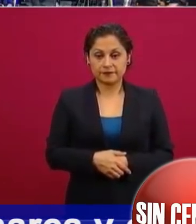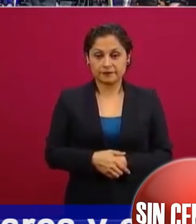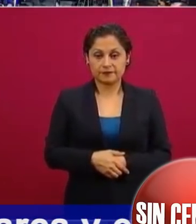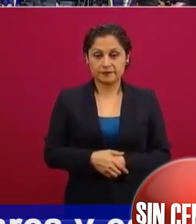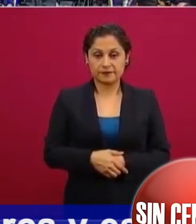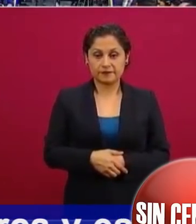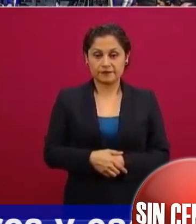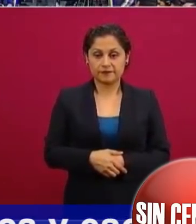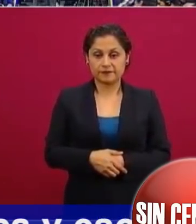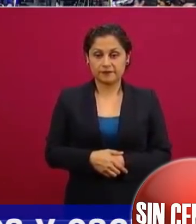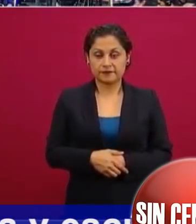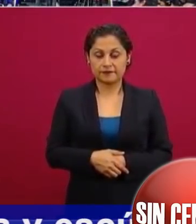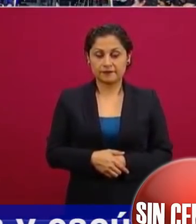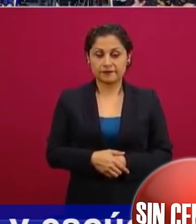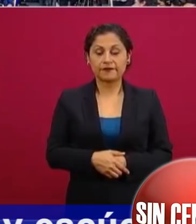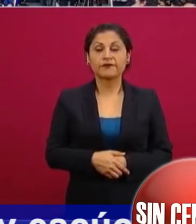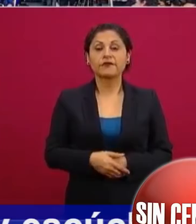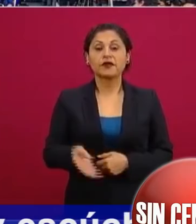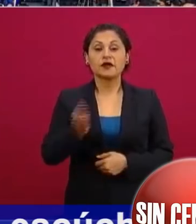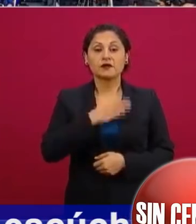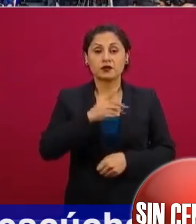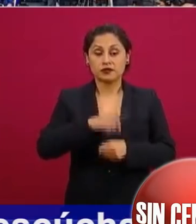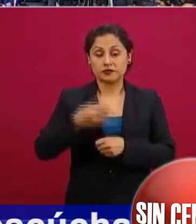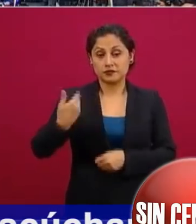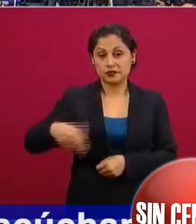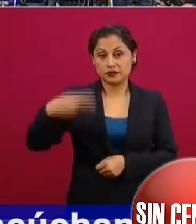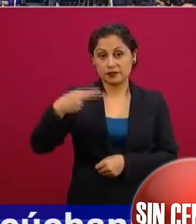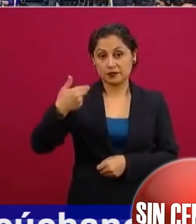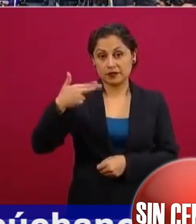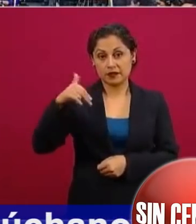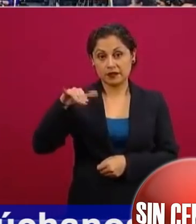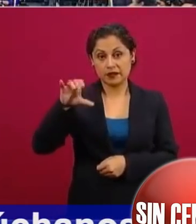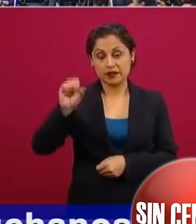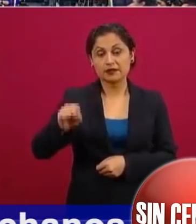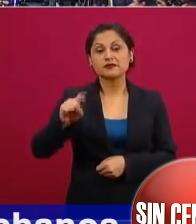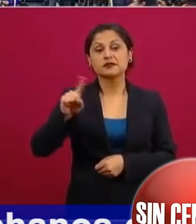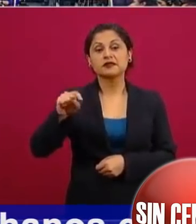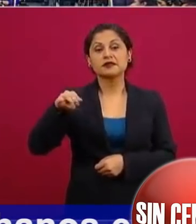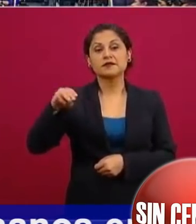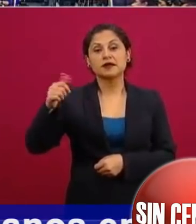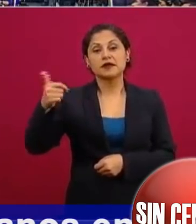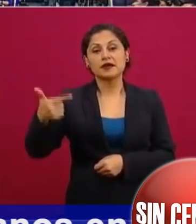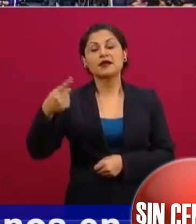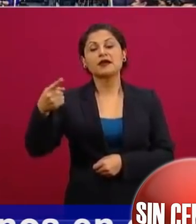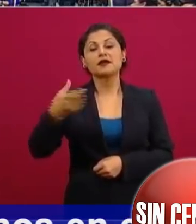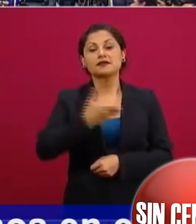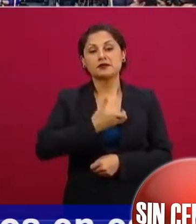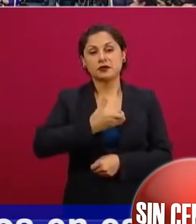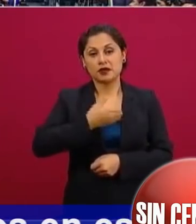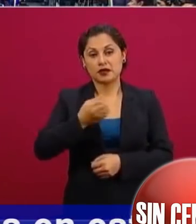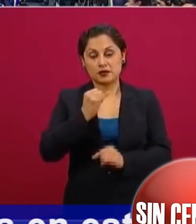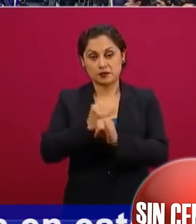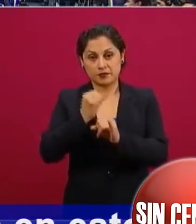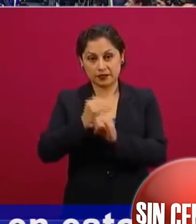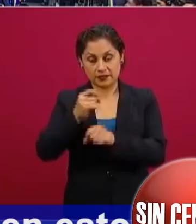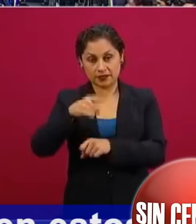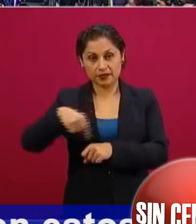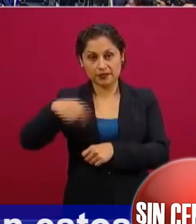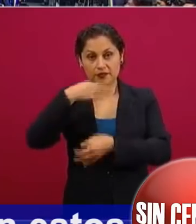Presidente, bueno, gracias, presidente. Buenos días, Hans Salazar, de ZMG Noticias, Grupo Político y Zócalo Virtual. Secretario,